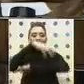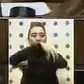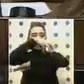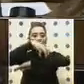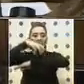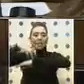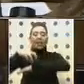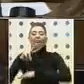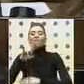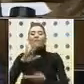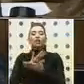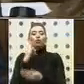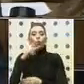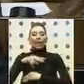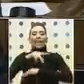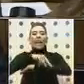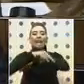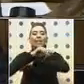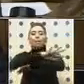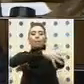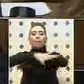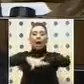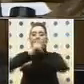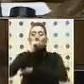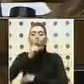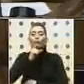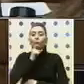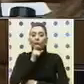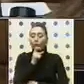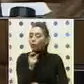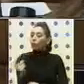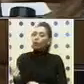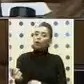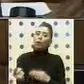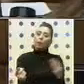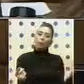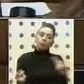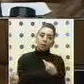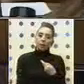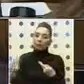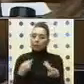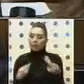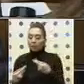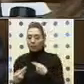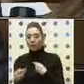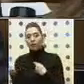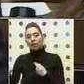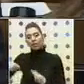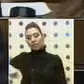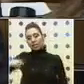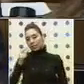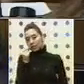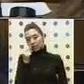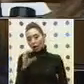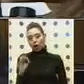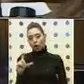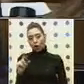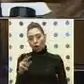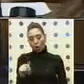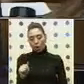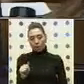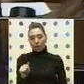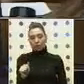comunas costeras de la provincia de Curicó, no han solicitado tanto al senador Juan Antonio Coloma como